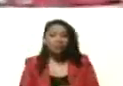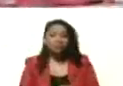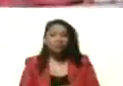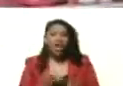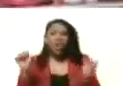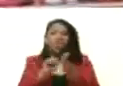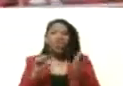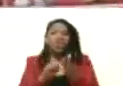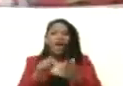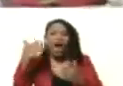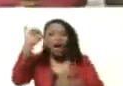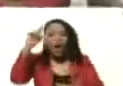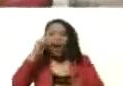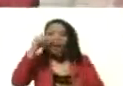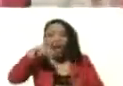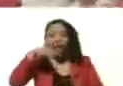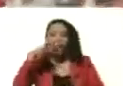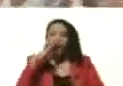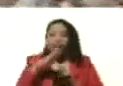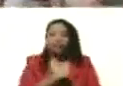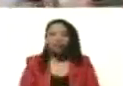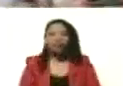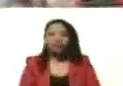¿Dónde están los hombres de Barina?